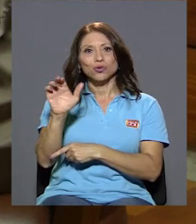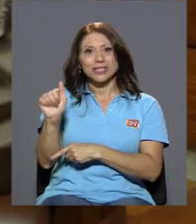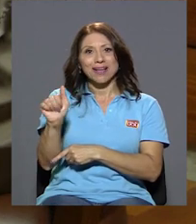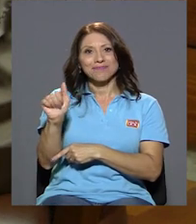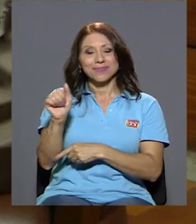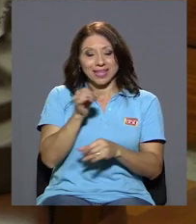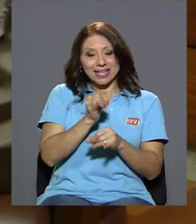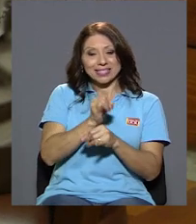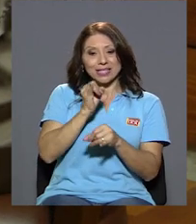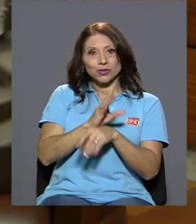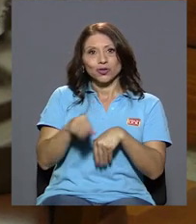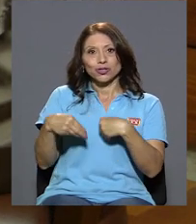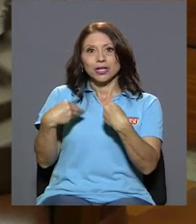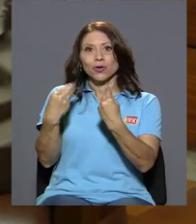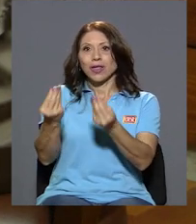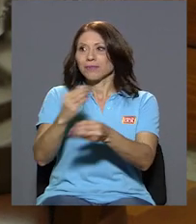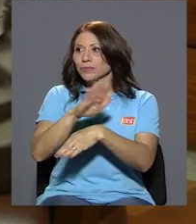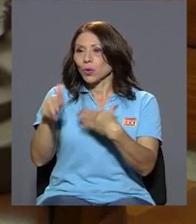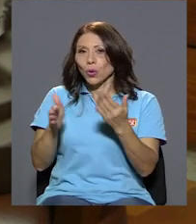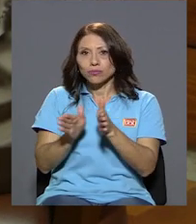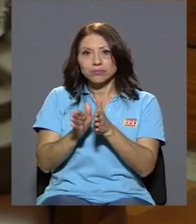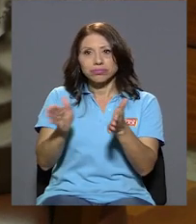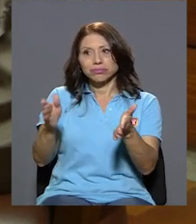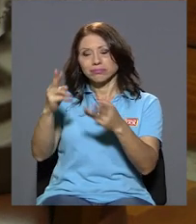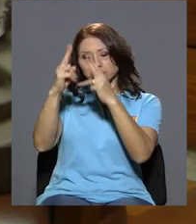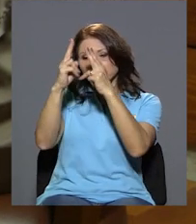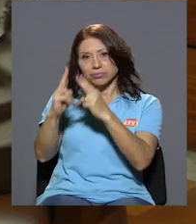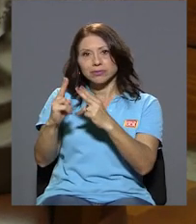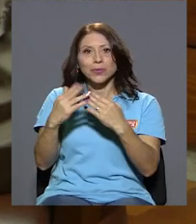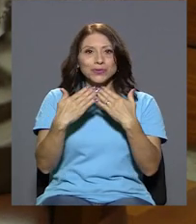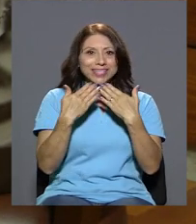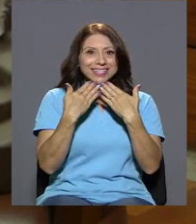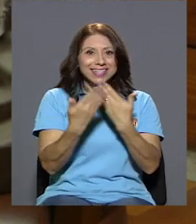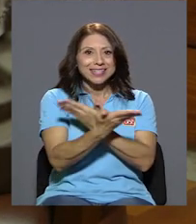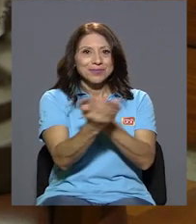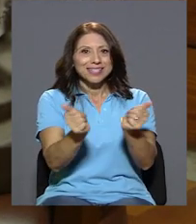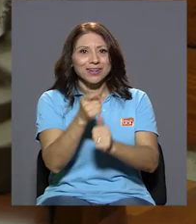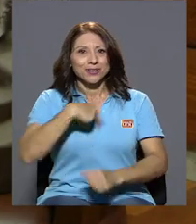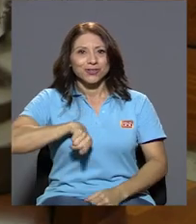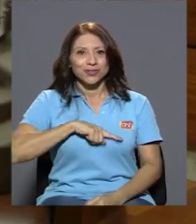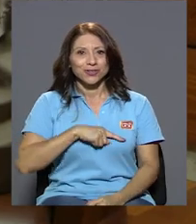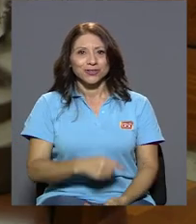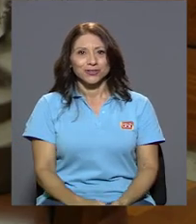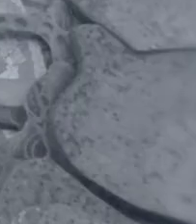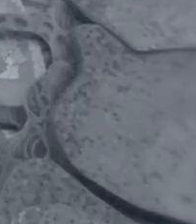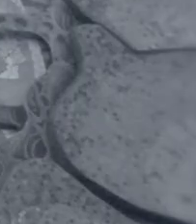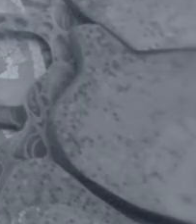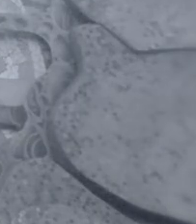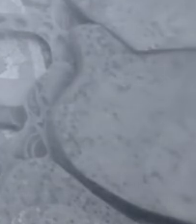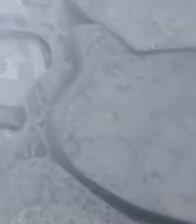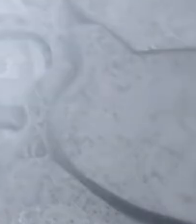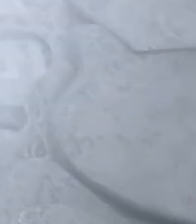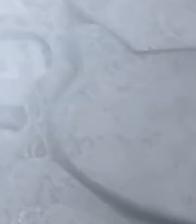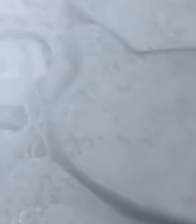confiere la institución como un todo muchas gracias por estar con nosotros